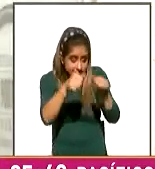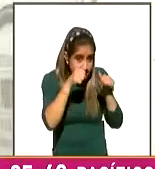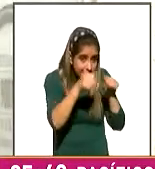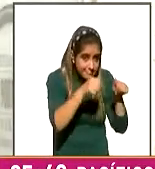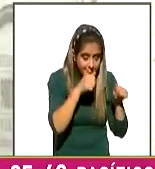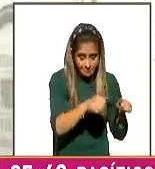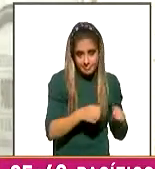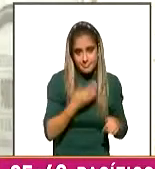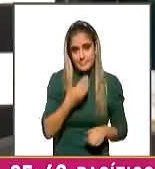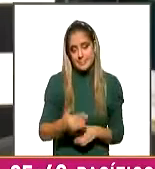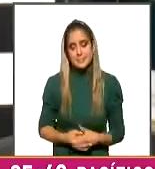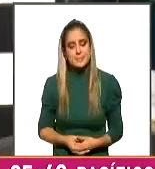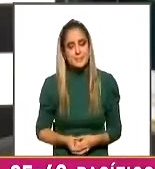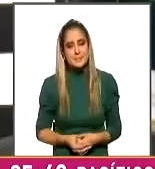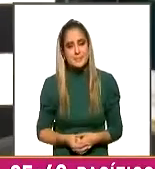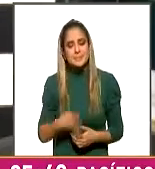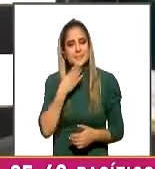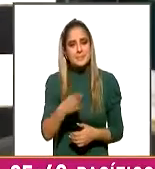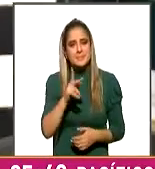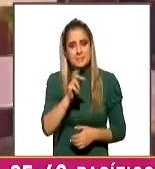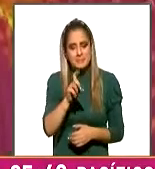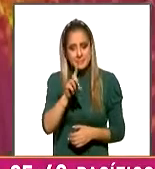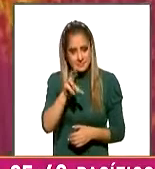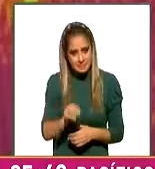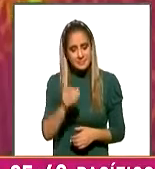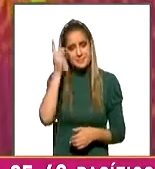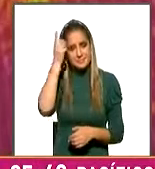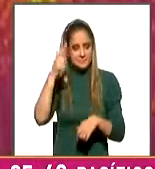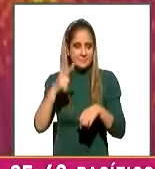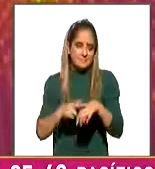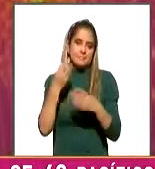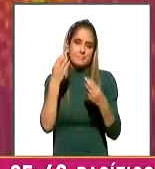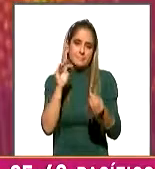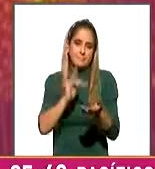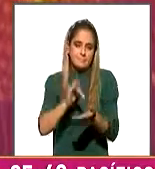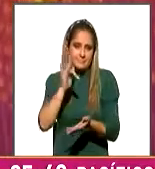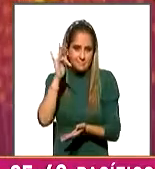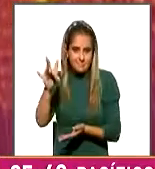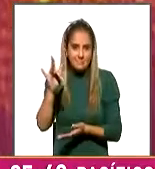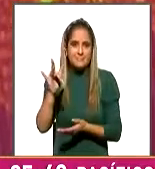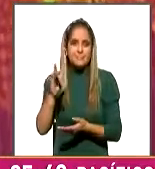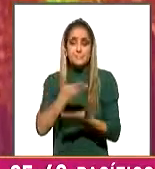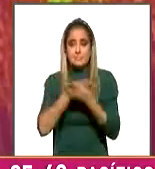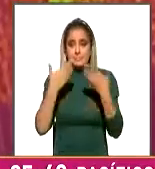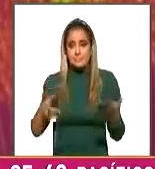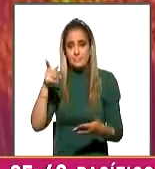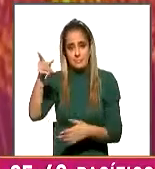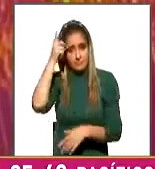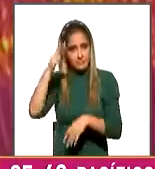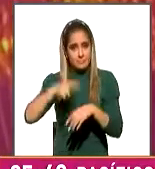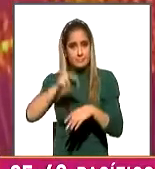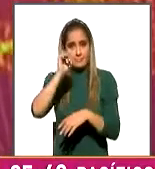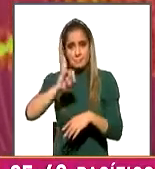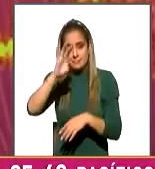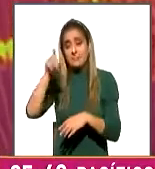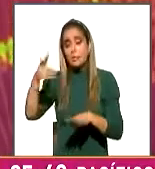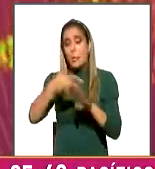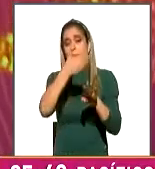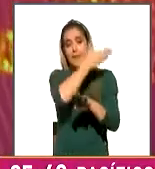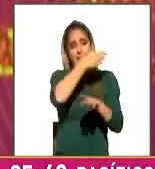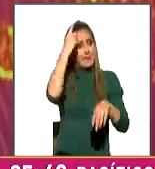mensaje, precisamente era parte de mi pregunta, los derechohabientes, ¿qué les querías decir? Y esa parte de la colaboración es fundamental,